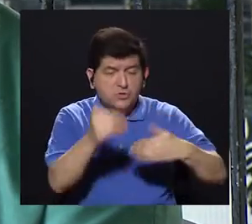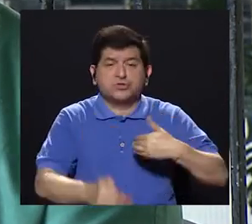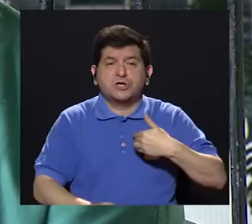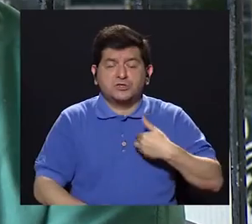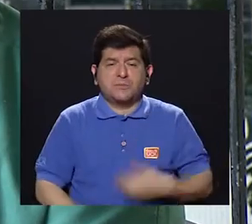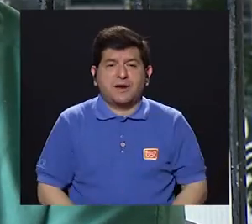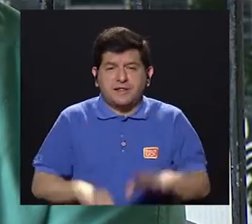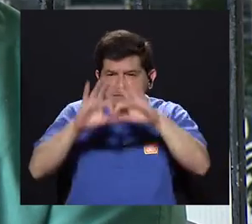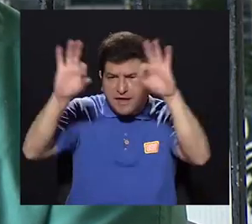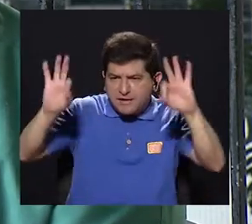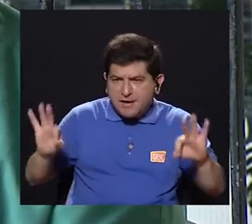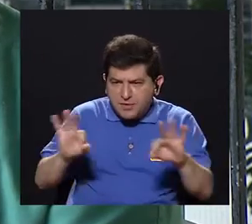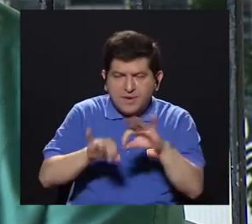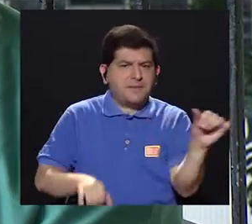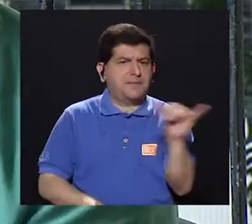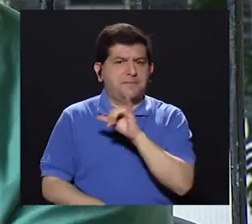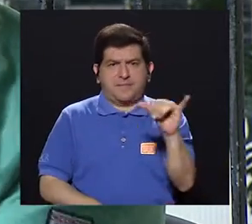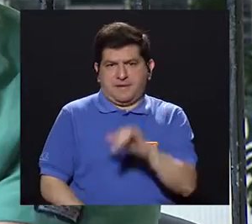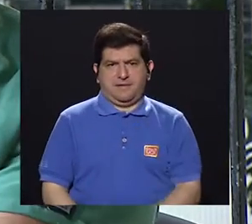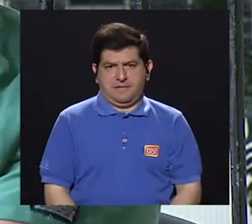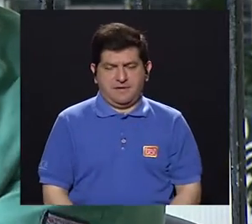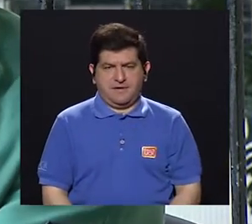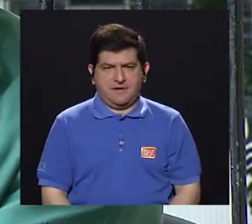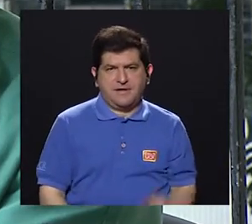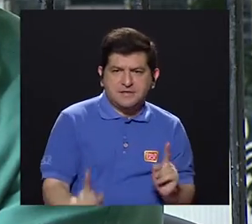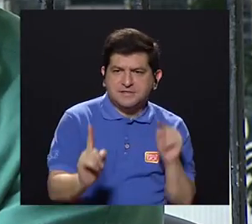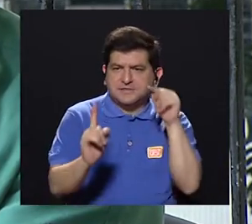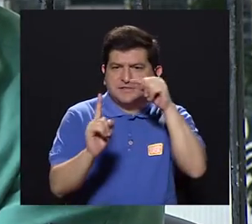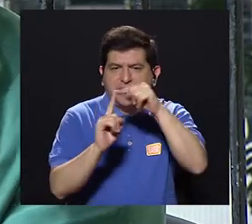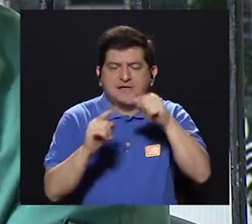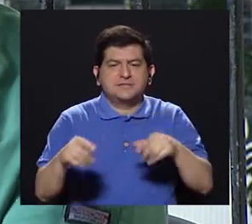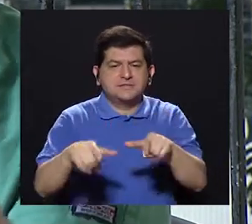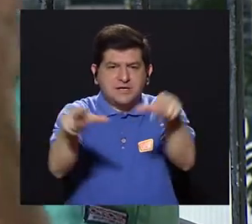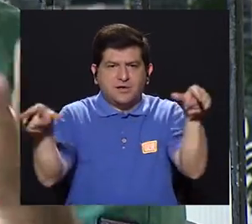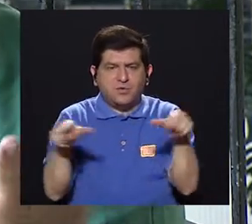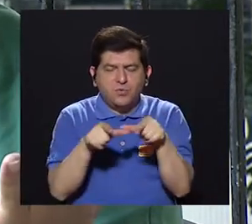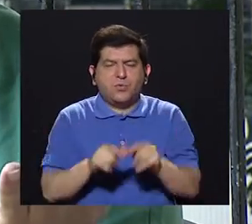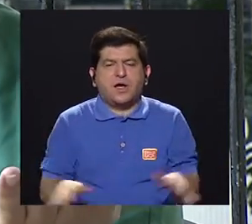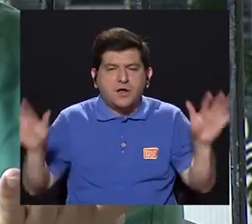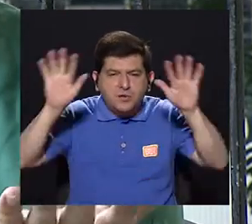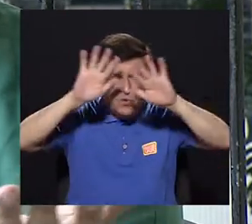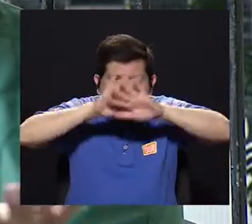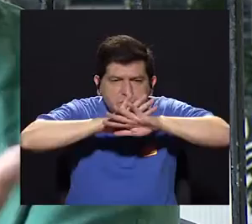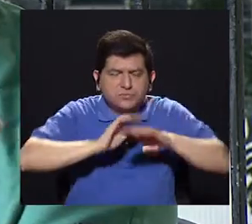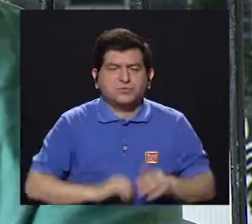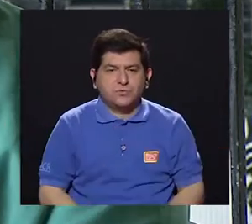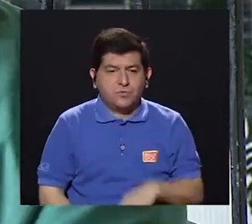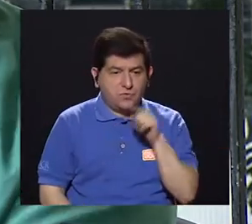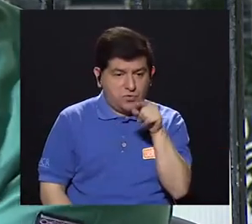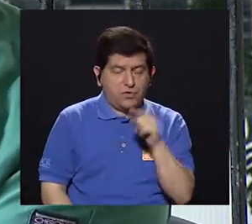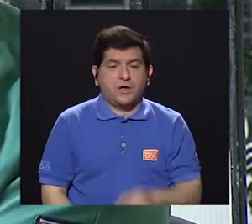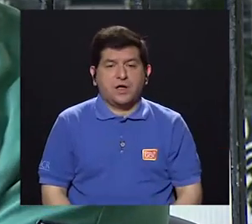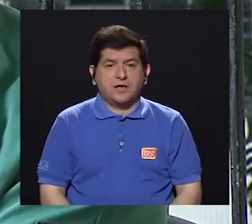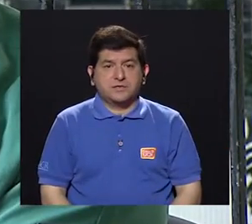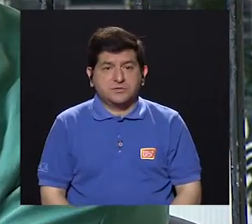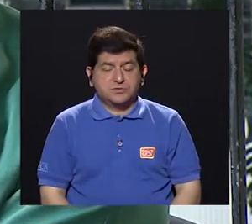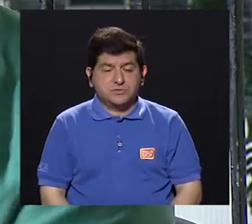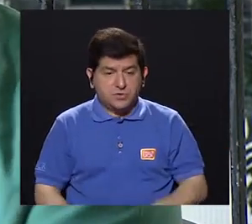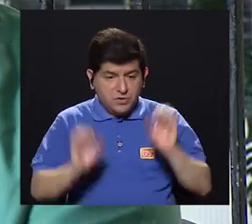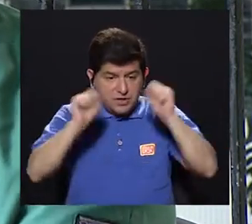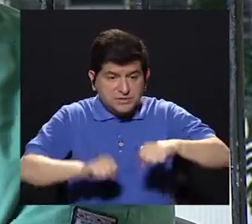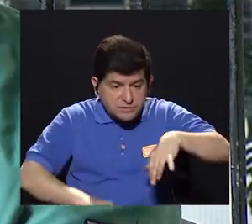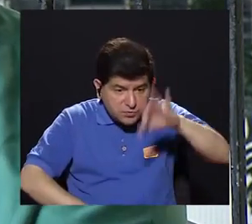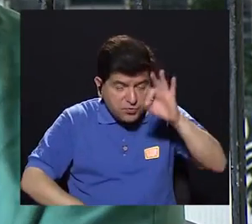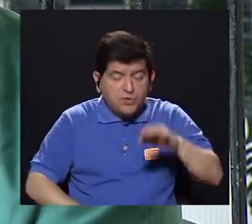proceso para obtener la imagen es exactamente llevarlo a un cuarto oscuro, donde esa imagen que se obtuvo del cuerpo